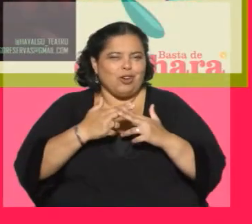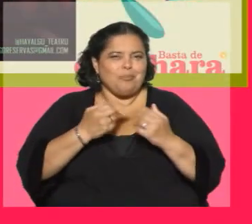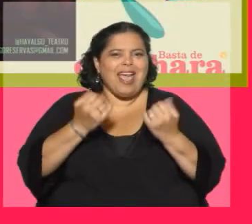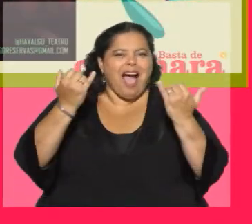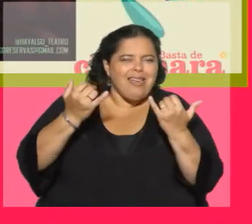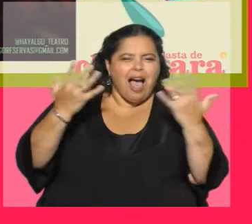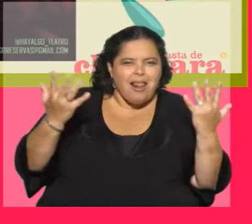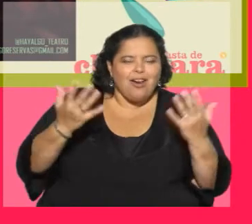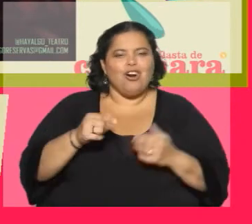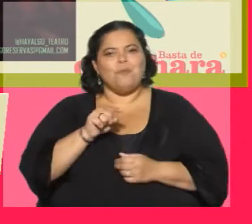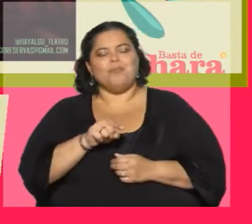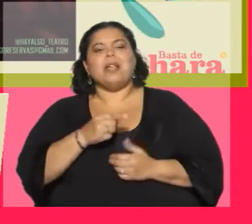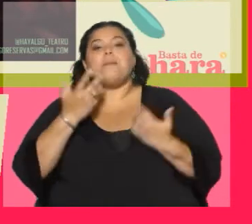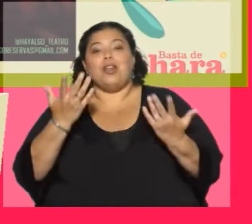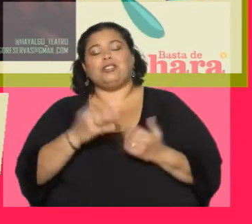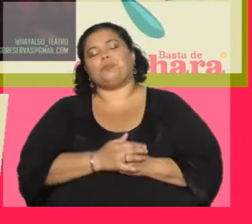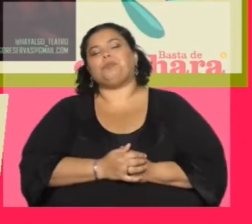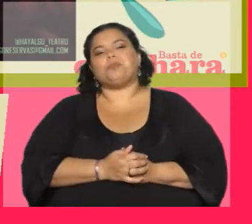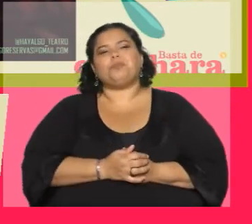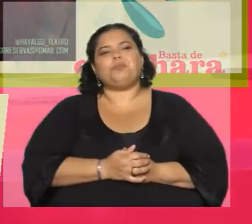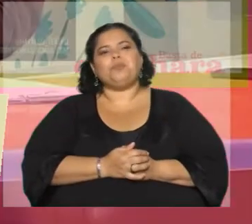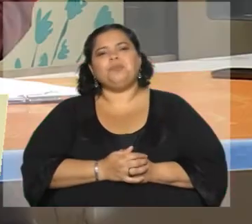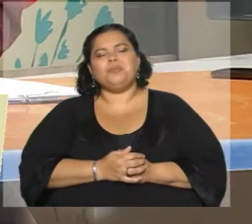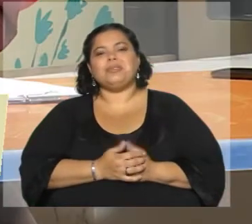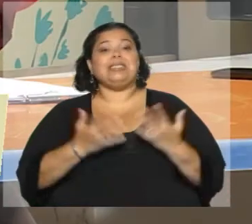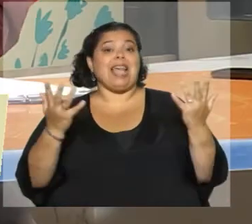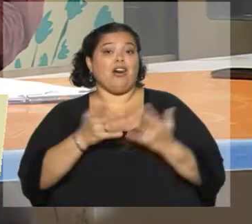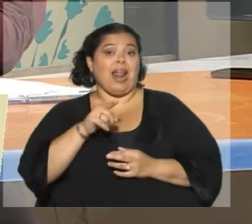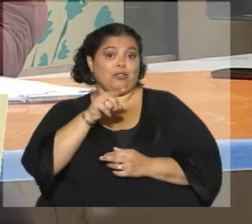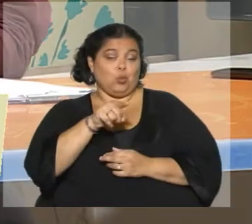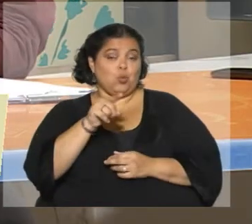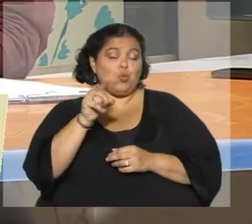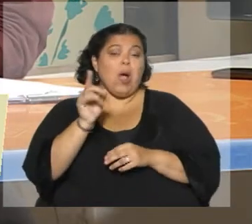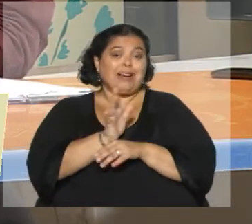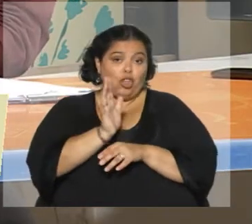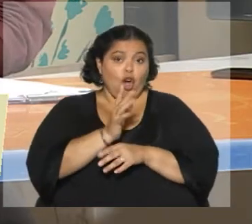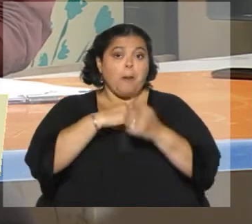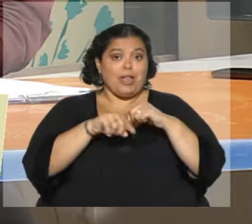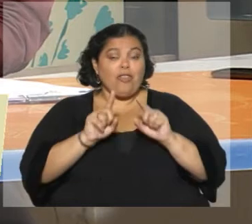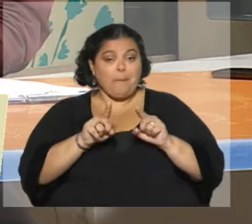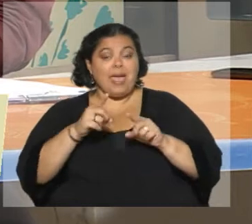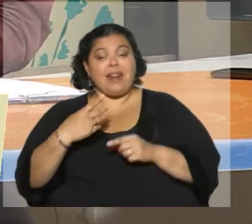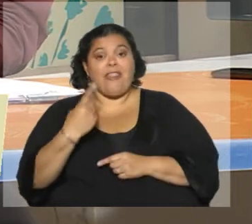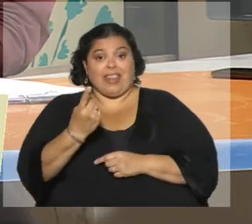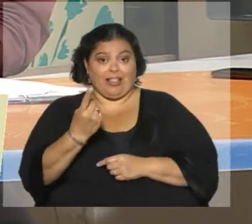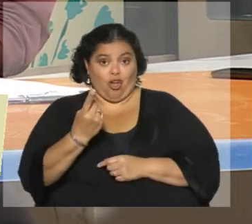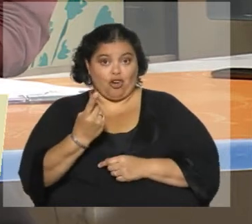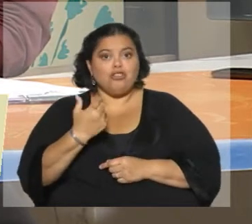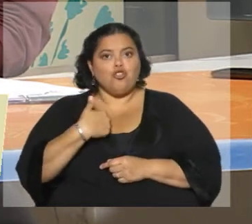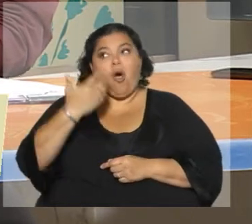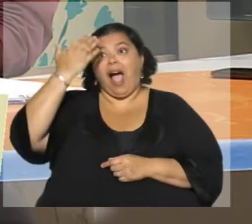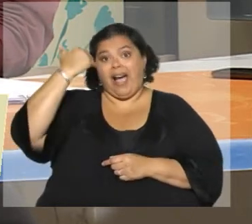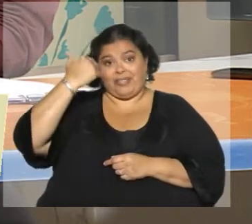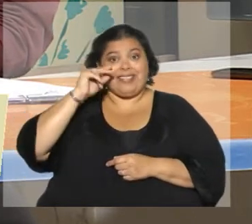plantearse que plantea la relación está claro y bueno es en este momento estás como director pero también trabaja como actor bueno yo tuve el lujo de verte en